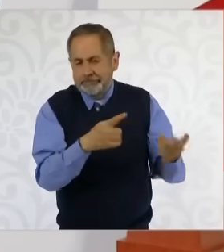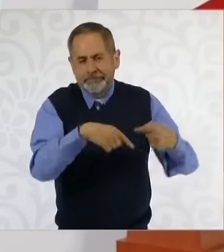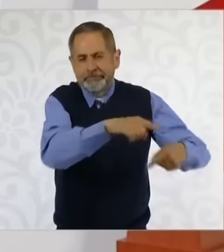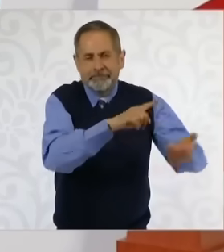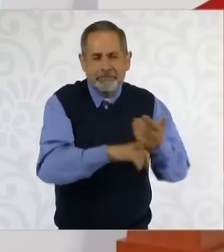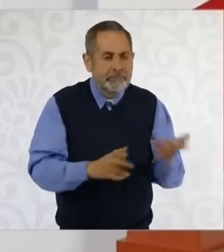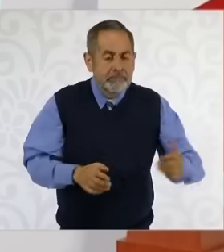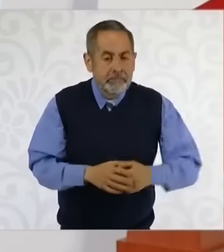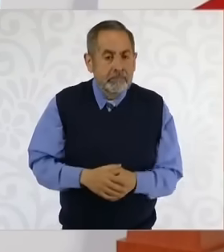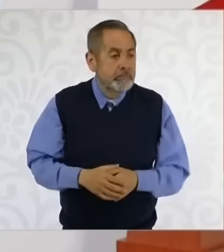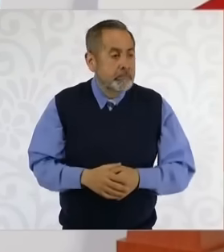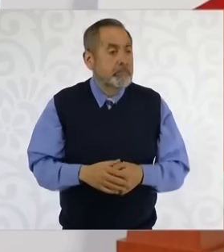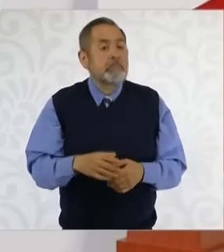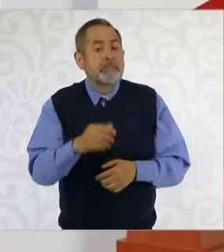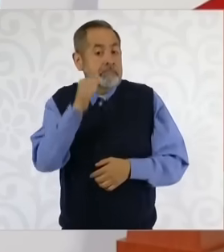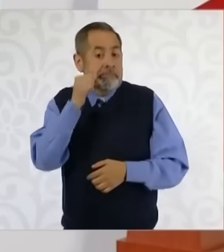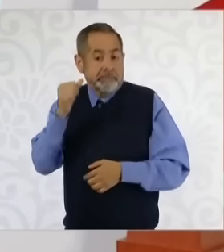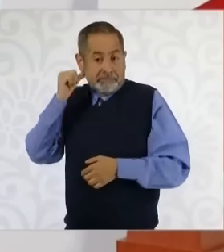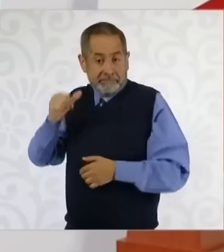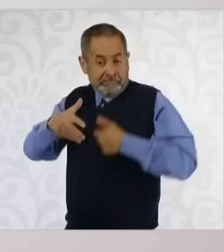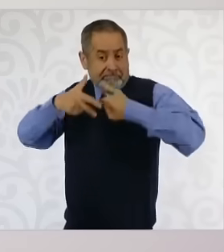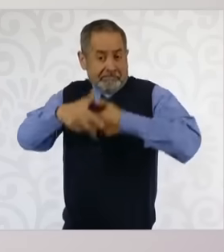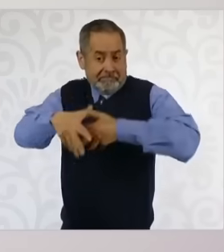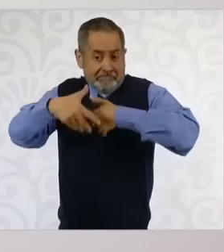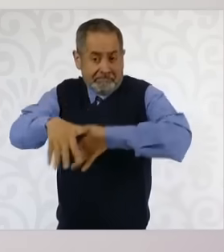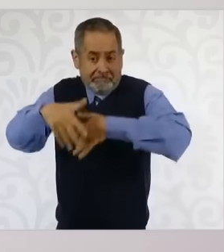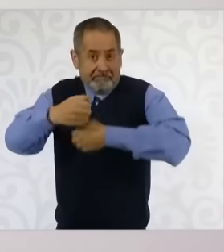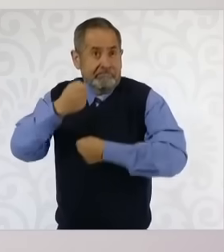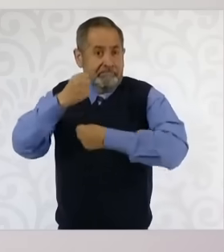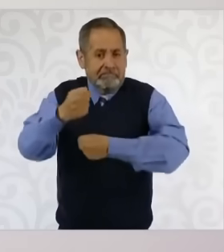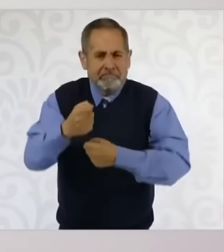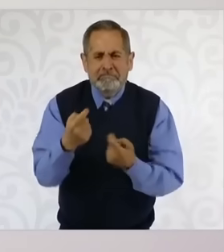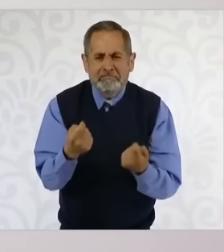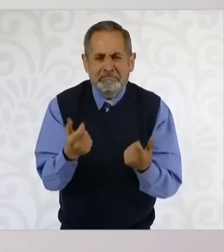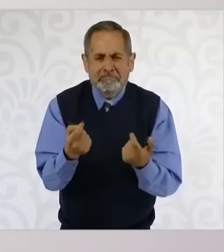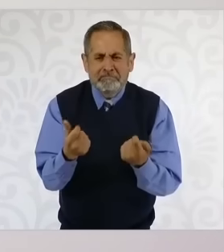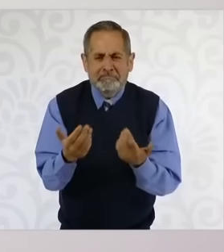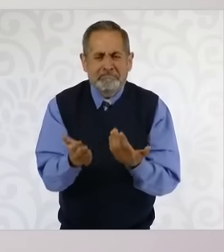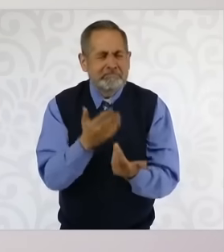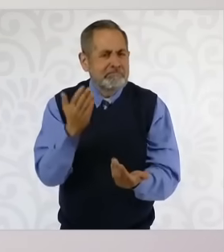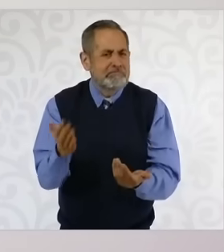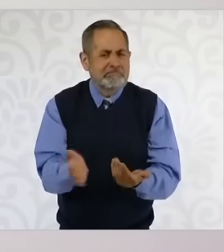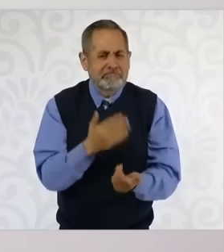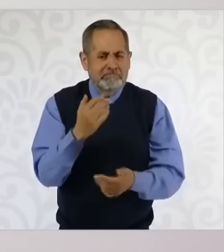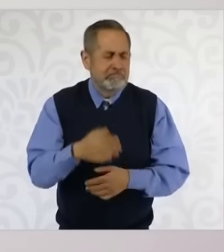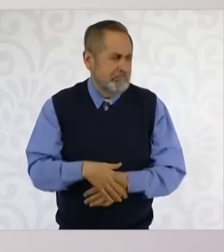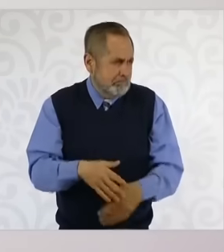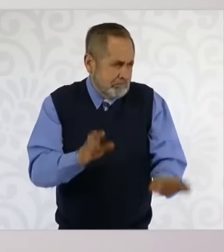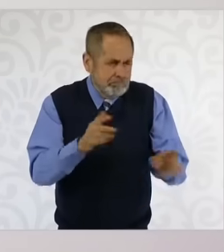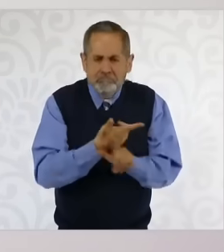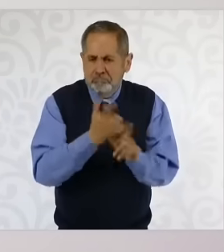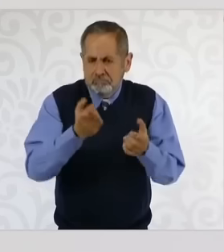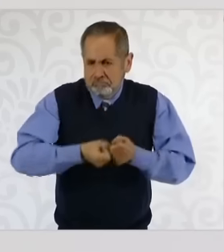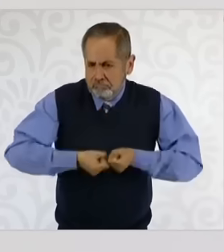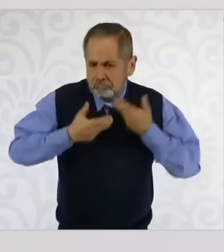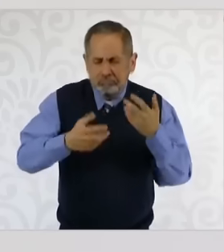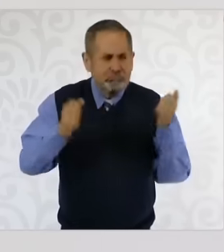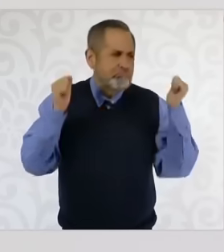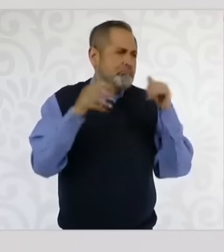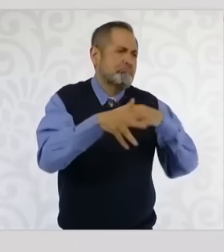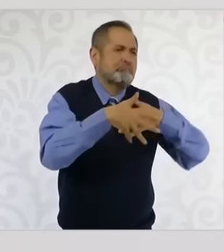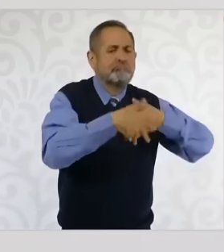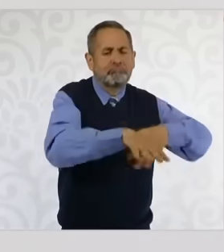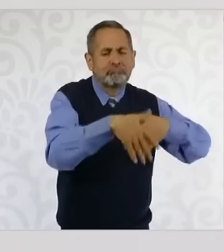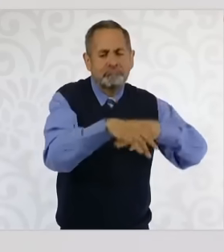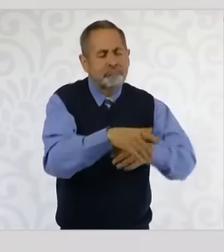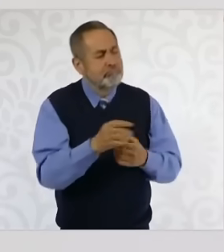Muy pocas personas realmente. No, por ello, pues, aquí hay libertad de expresión, de reunión, de manifestación, siempre